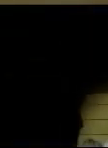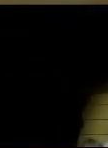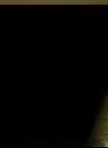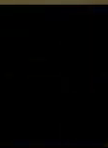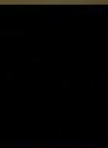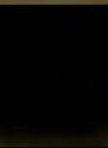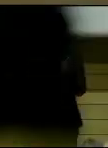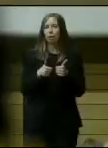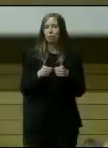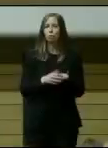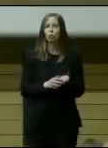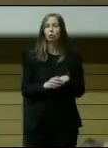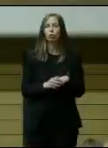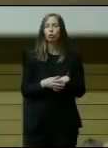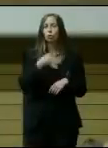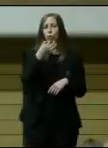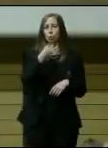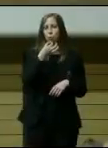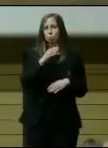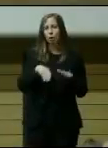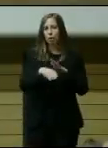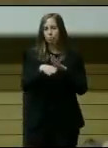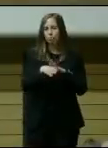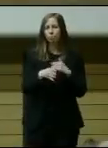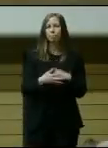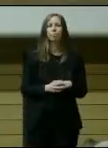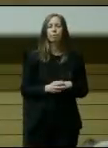Bueno, pues vamos comenzando. La siguiente ponencia